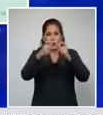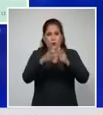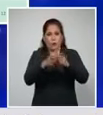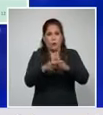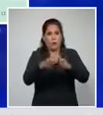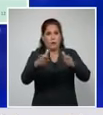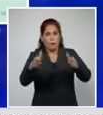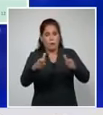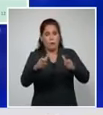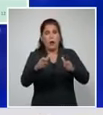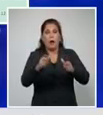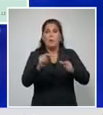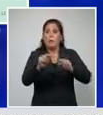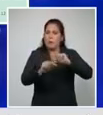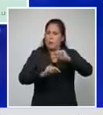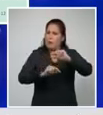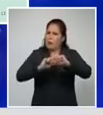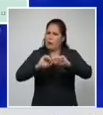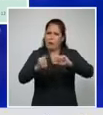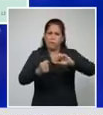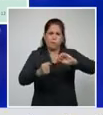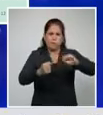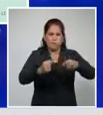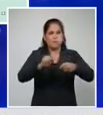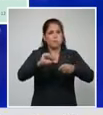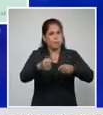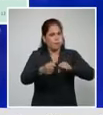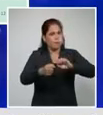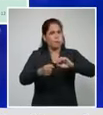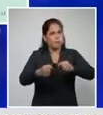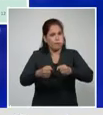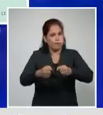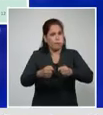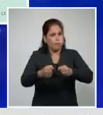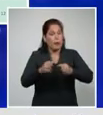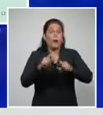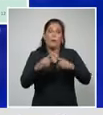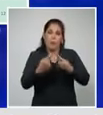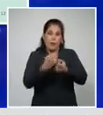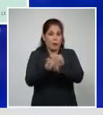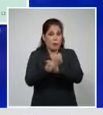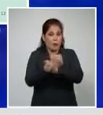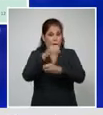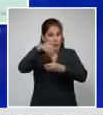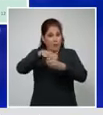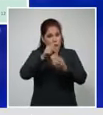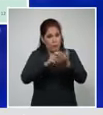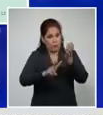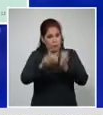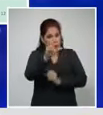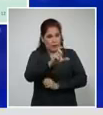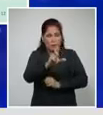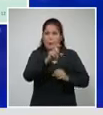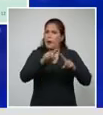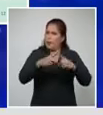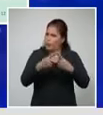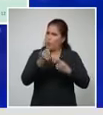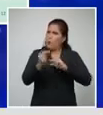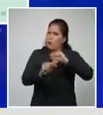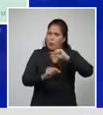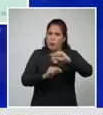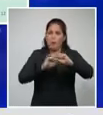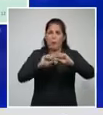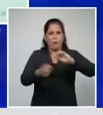el comportamiento de los últimos días, no exento de riesgo, pero van logrando un